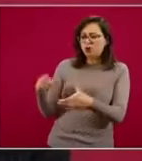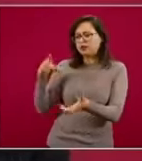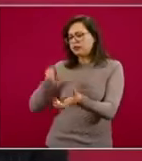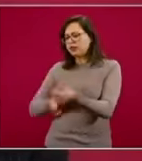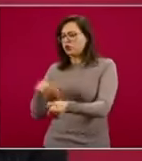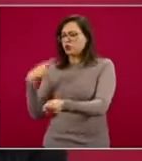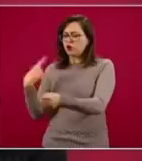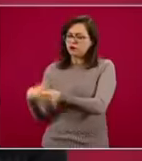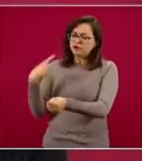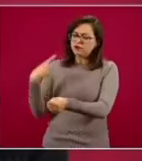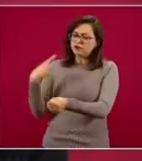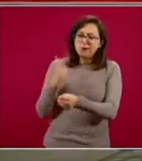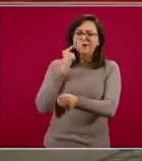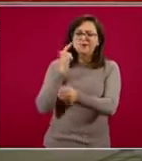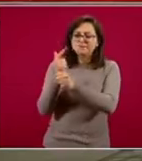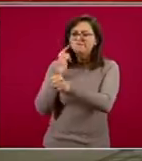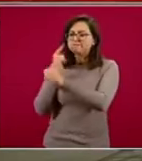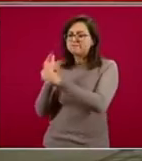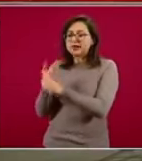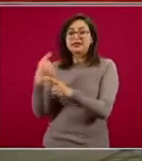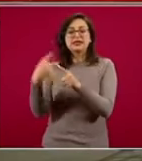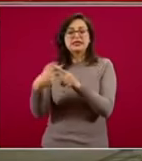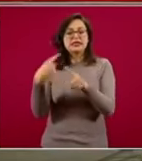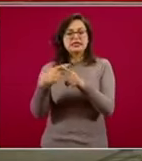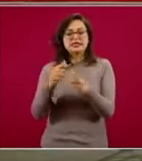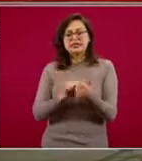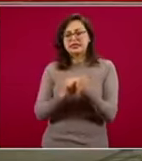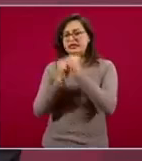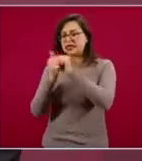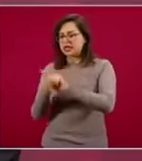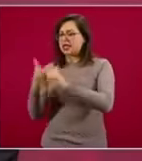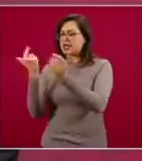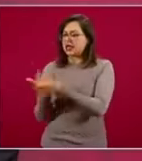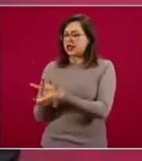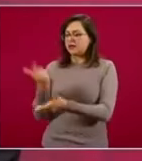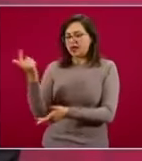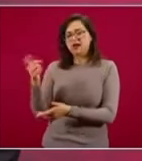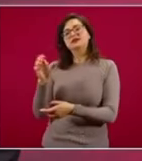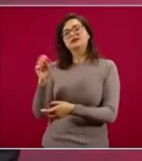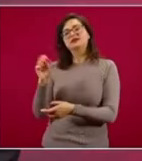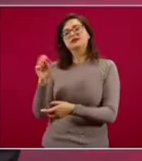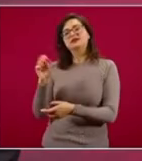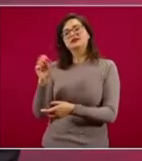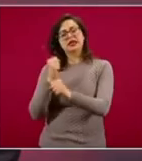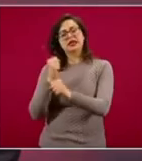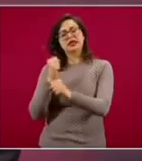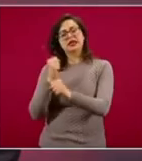con mayor riesgo, precisamente personas de 60 y más o con enfermedades